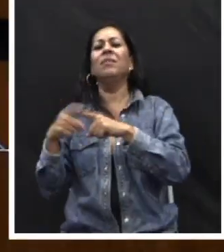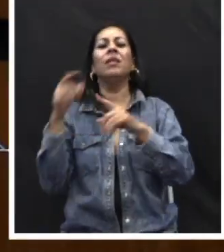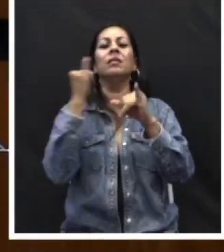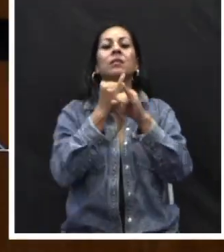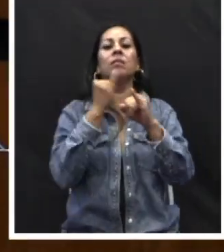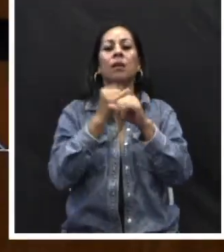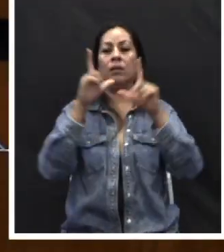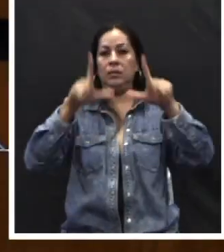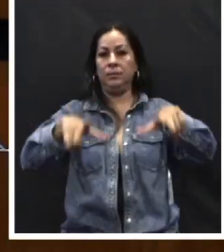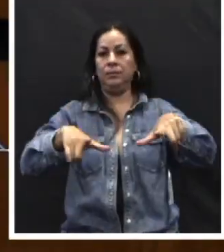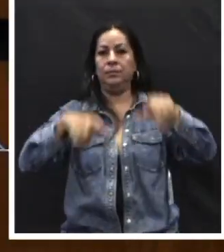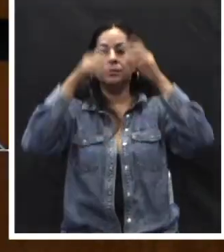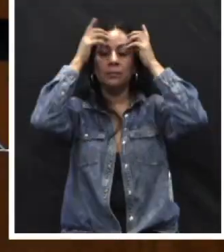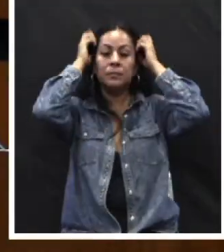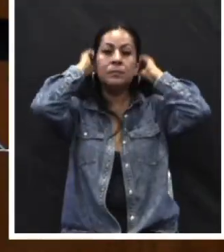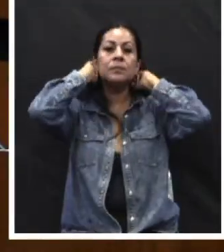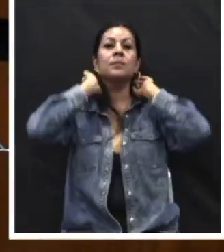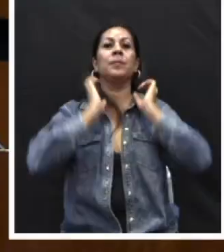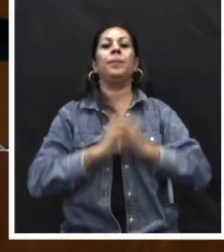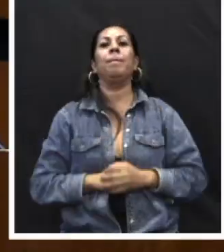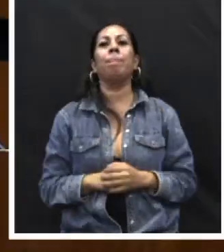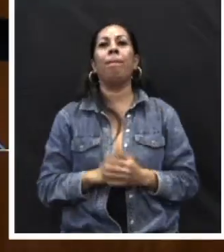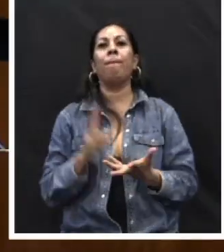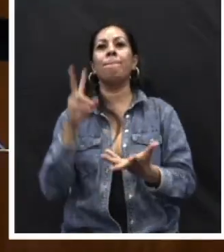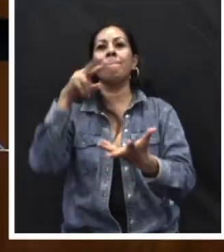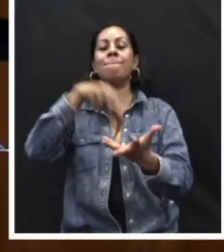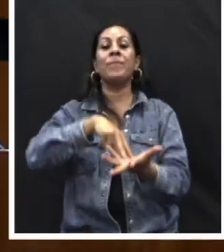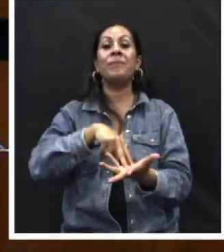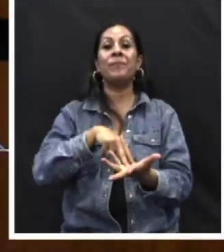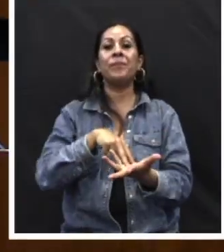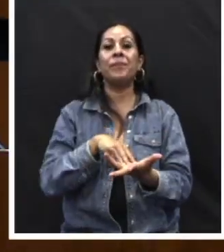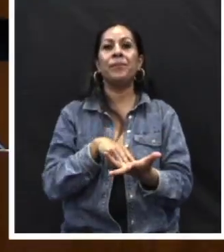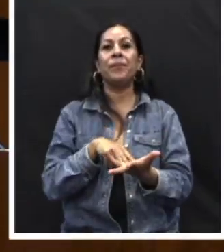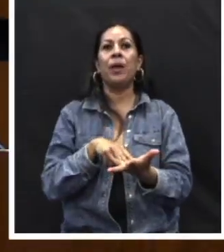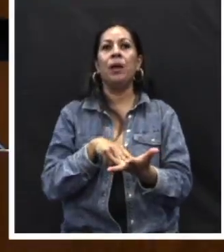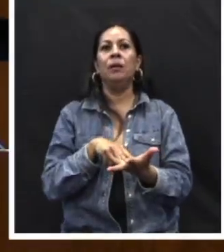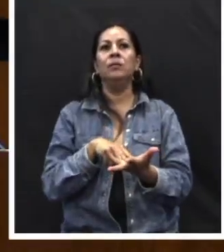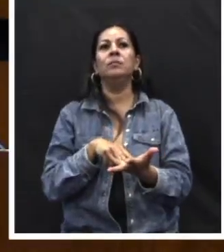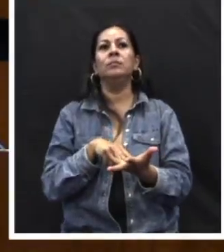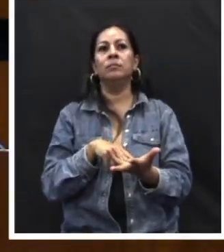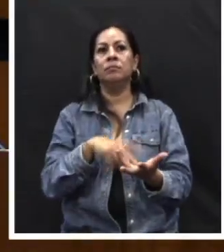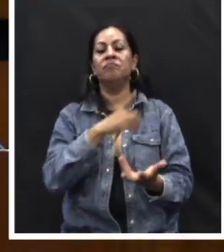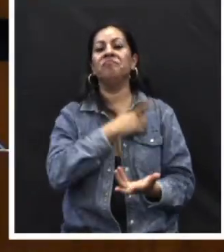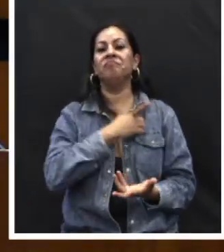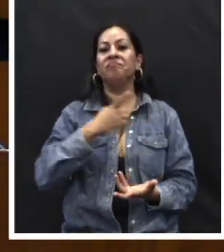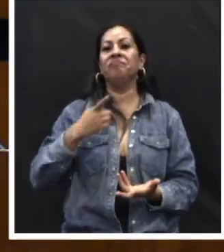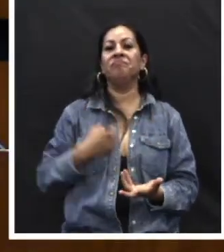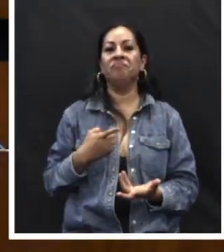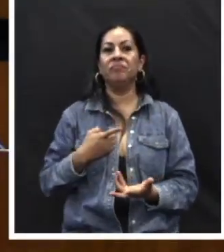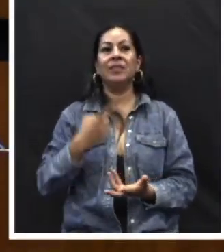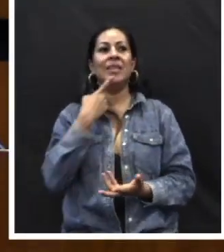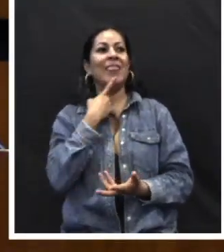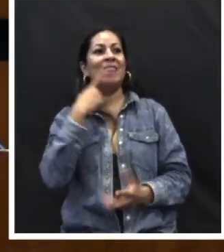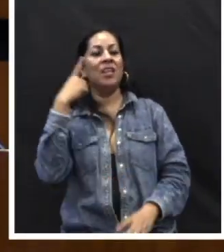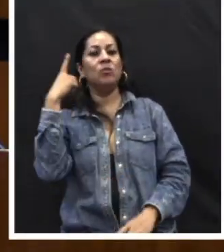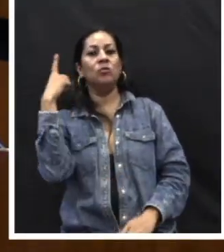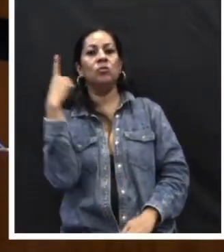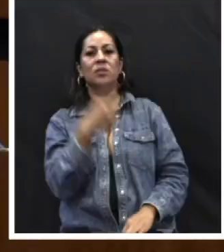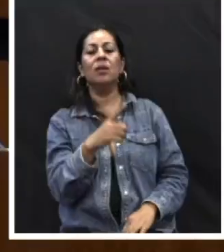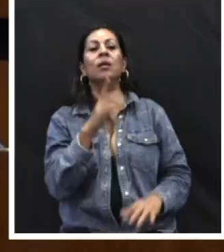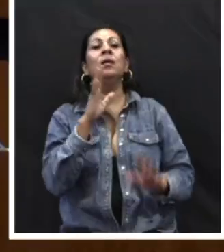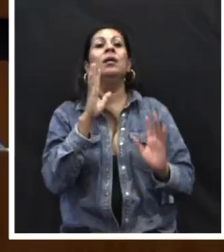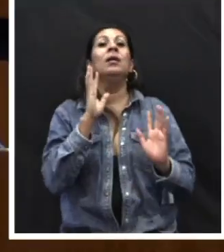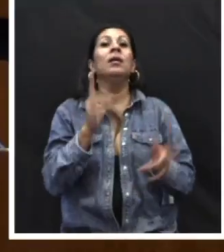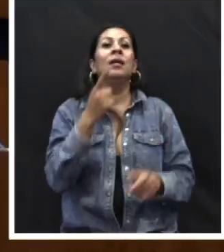diferentes plataformas. Subo a esta tribuna con el firme deber moral de denunciar lo que